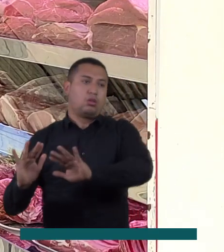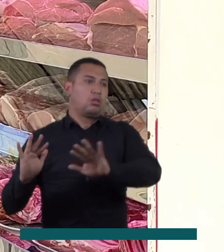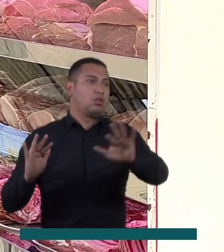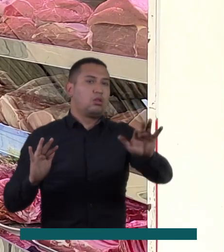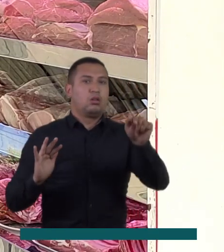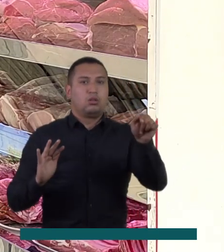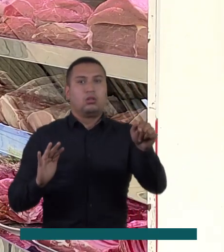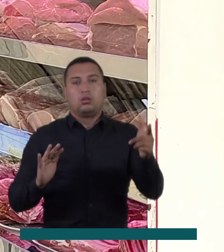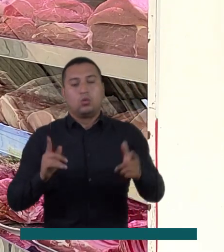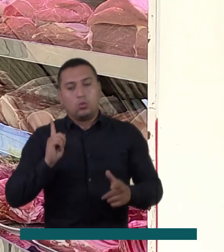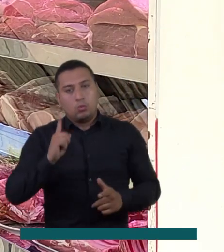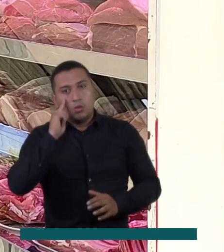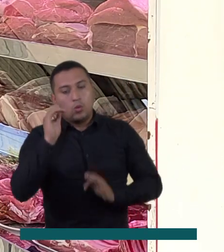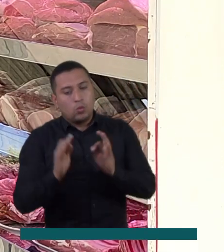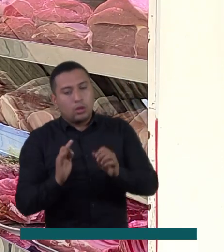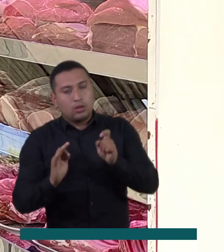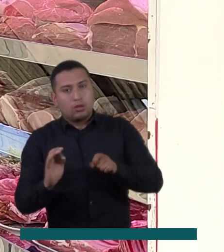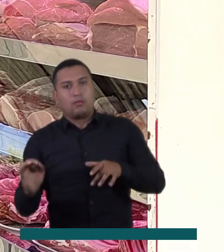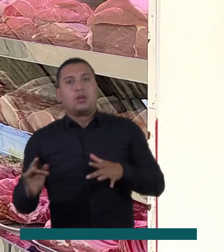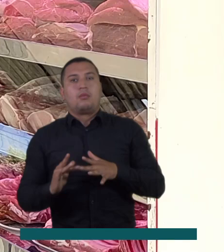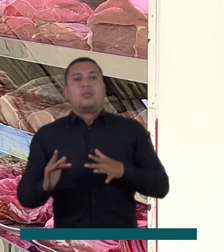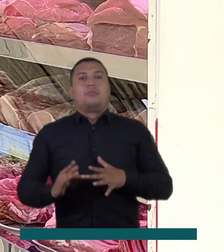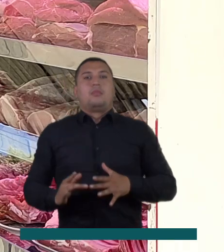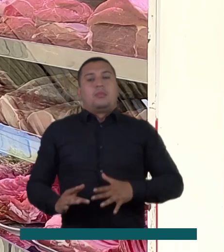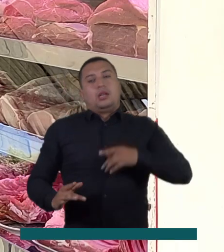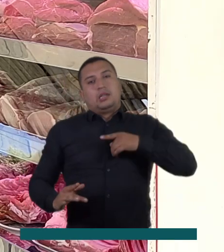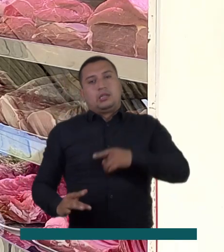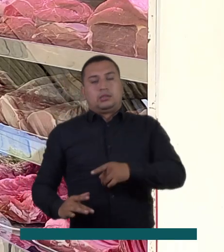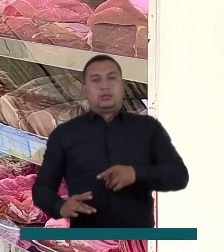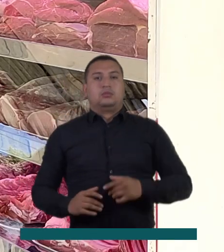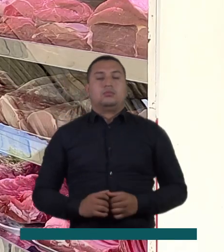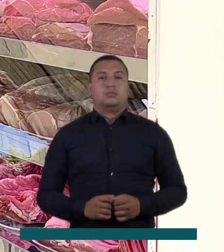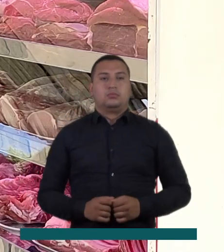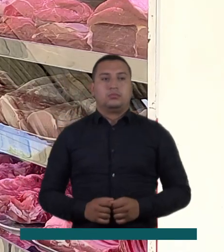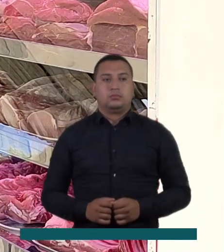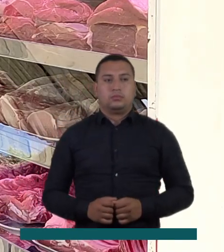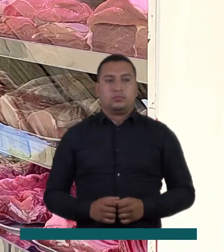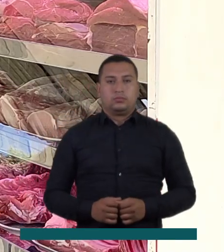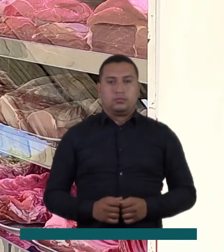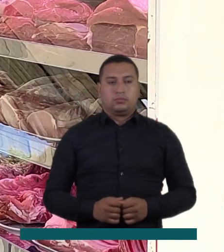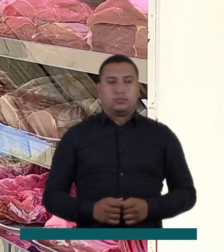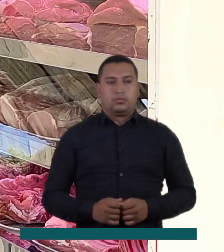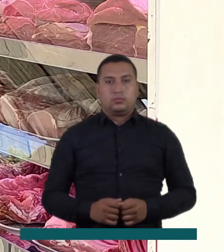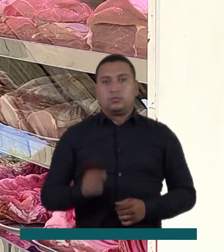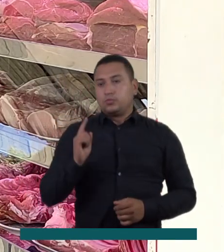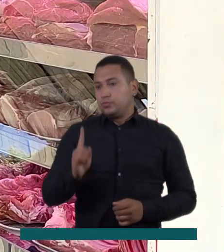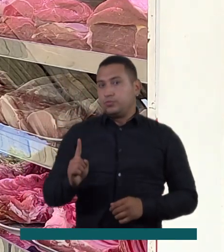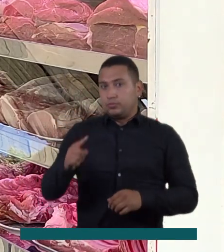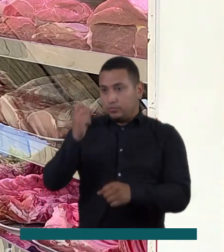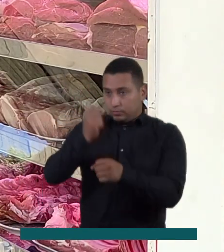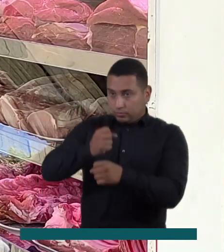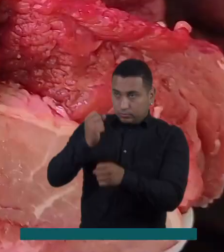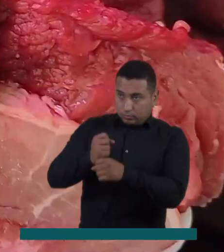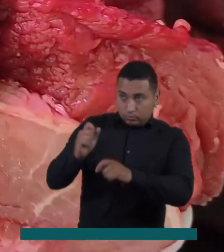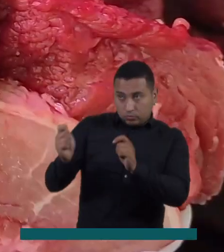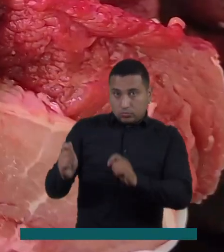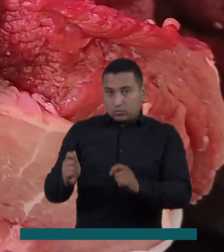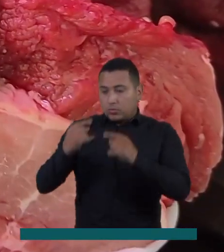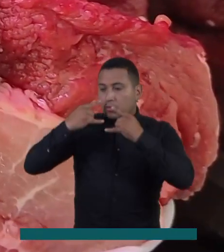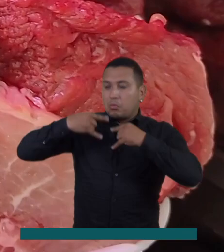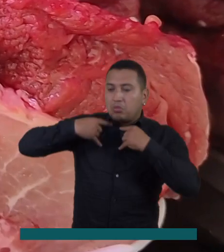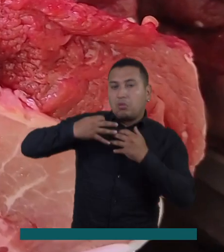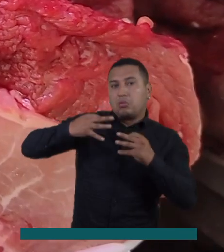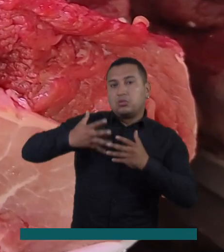ya que no se tienen los cuidados higiénicos adecuados para la manipulación del animal una vez ya ha sido sacrificado. Las